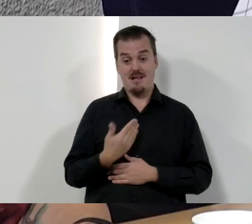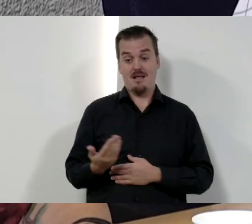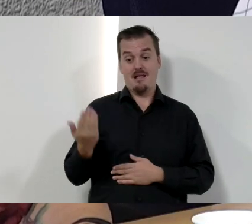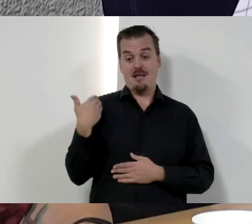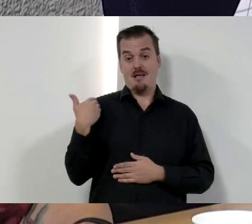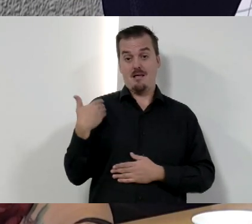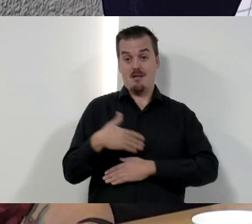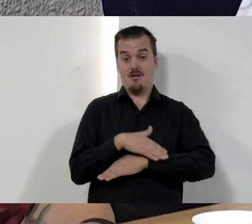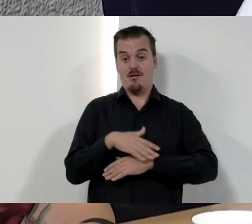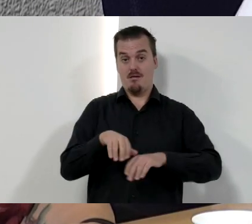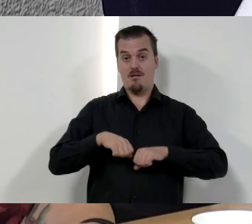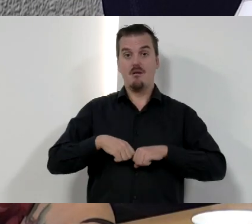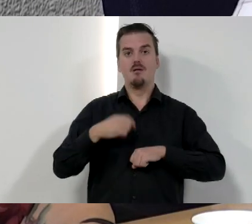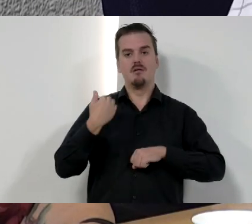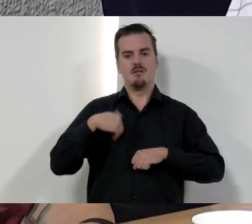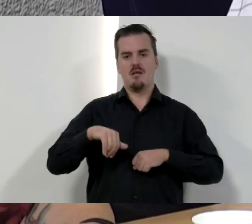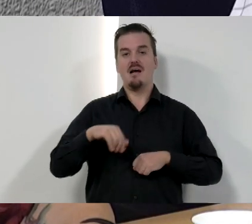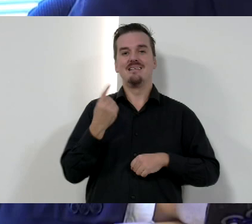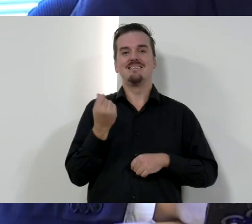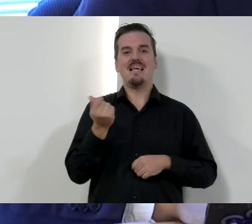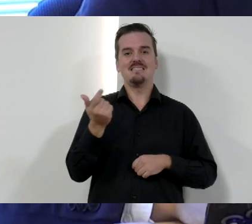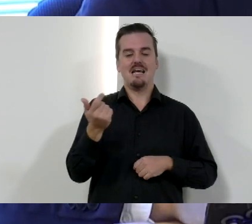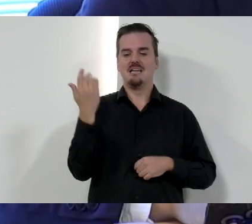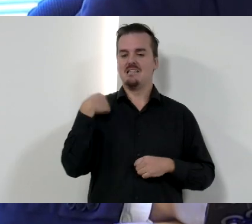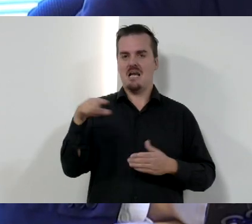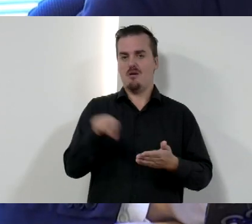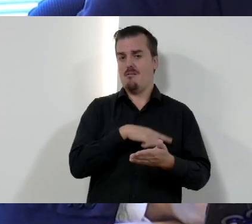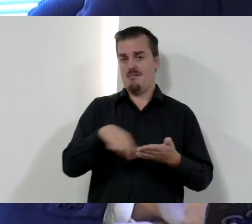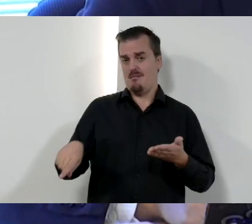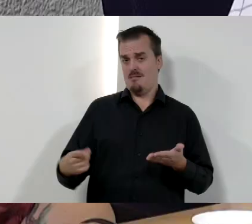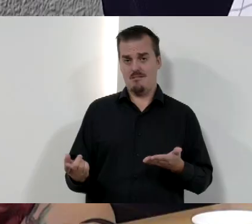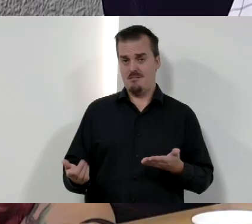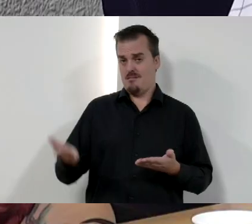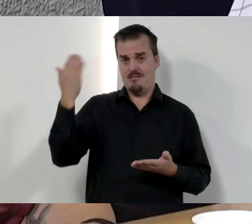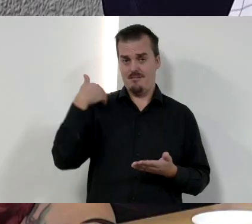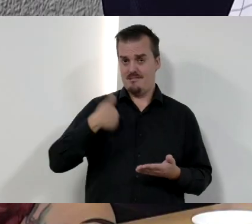mayoría de los establecimientos. Luego, ya no tiene ningún sentido lo que usted propone.